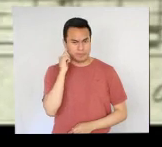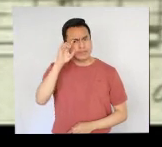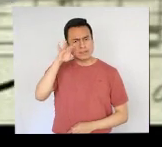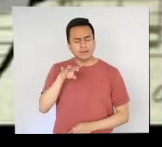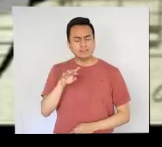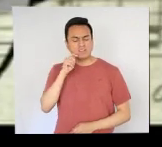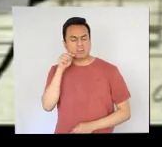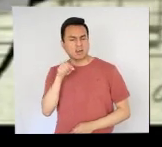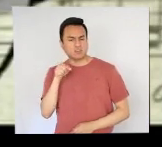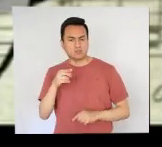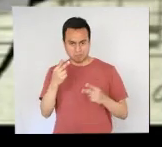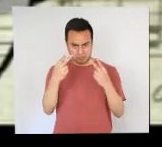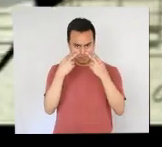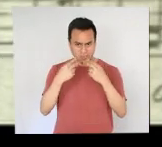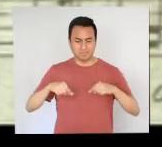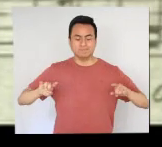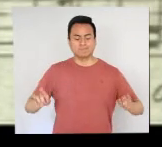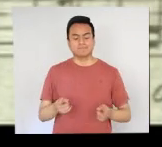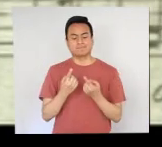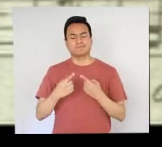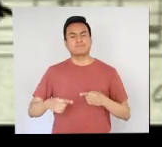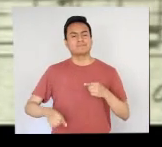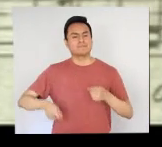Escucha, ¿sabes qué instrumento es?